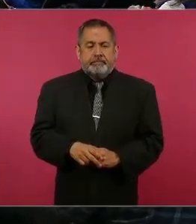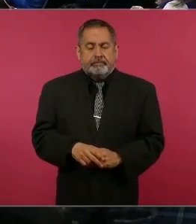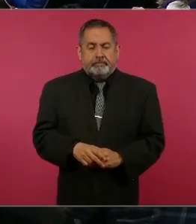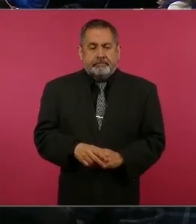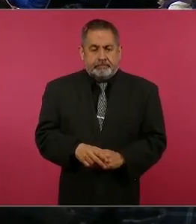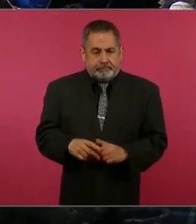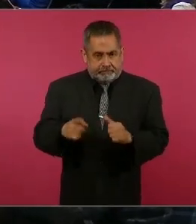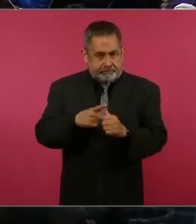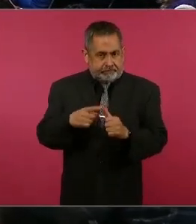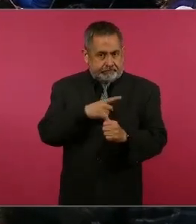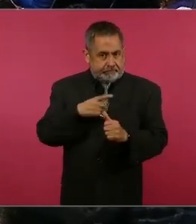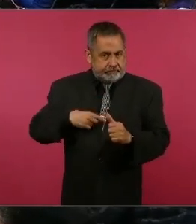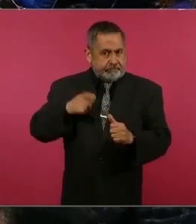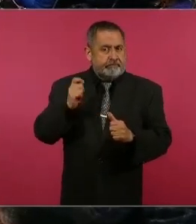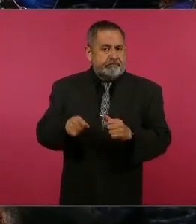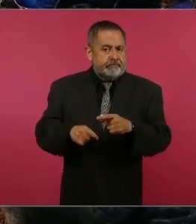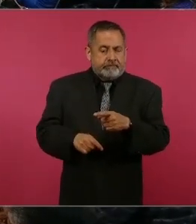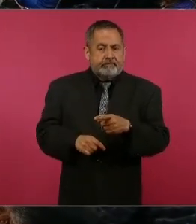tener